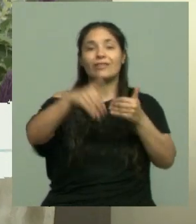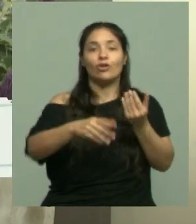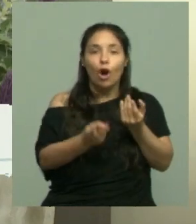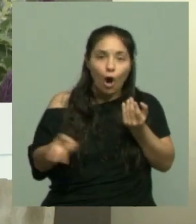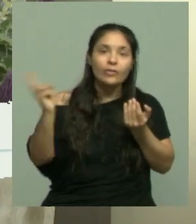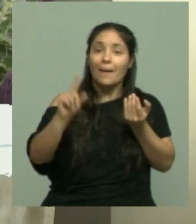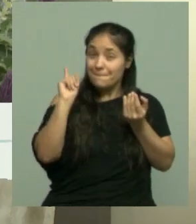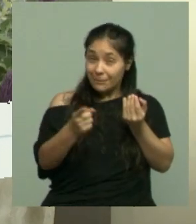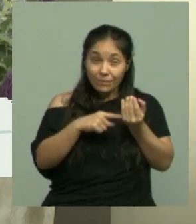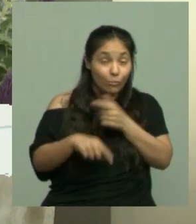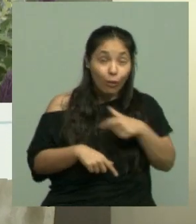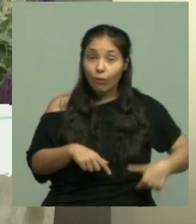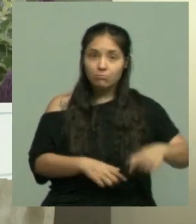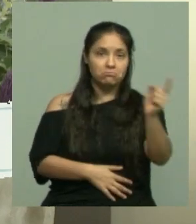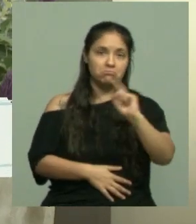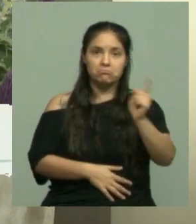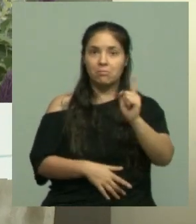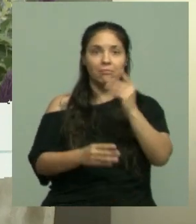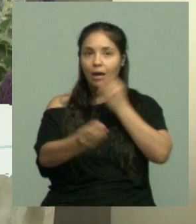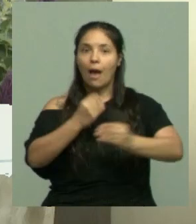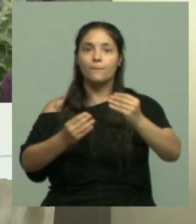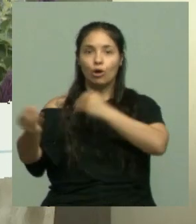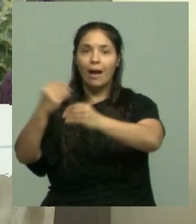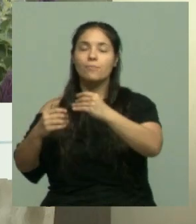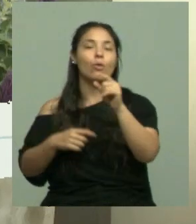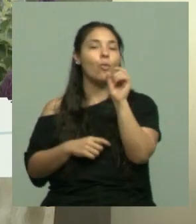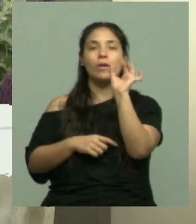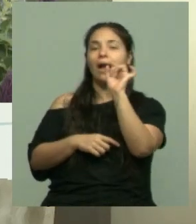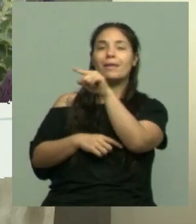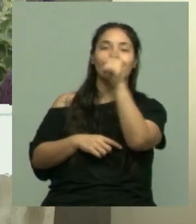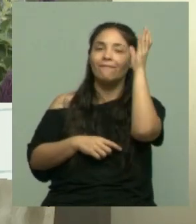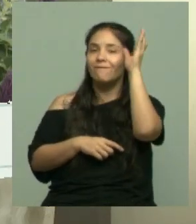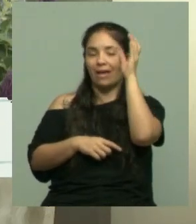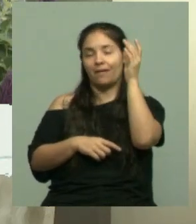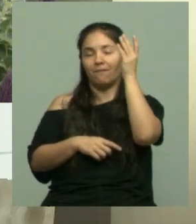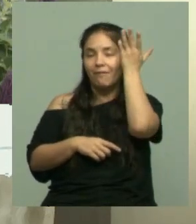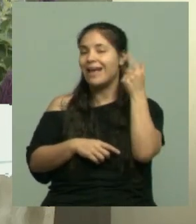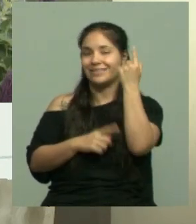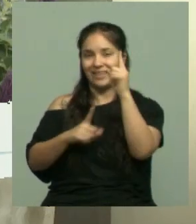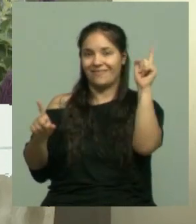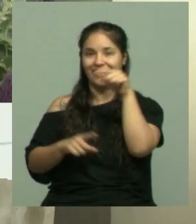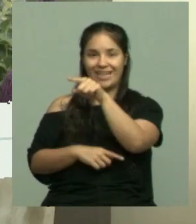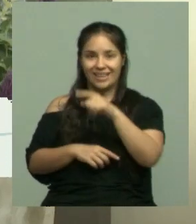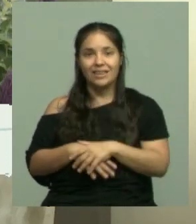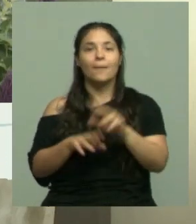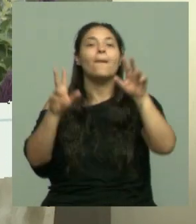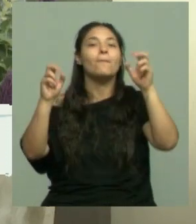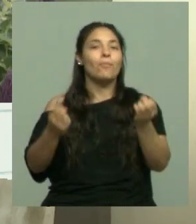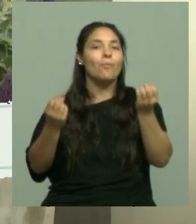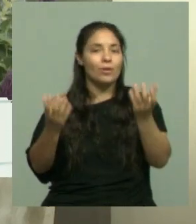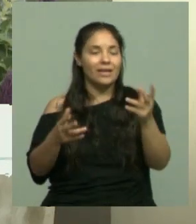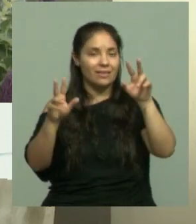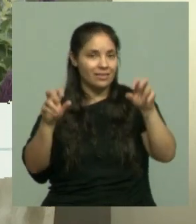de un resultado electoral adverso para esos oficialismos, un descontento generalizado con la cosa política, lo cual